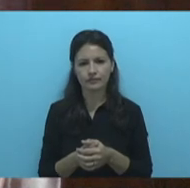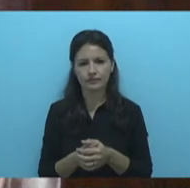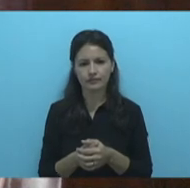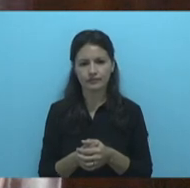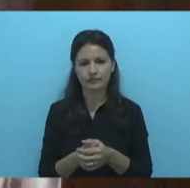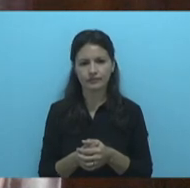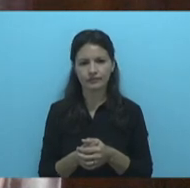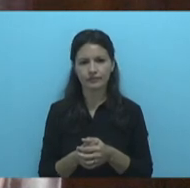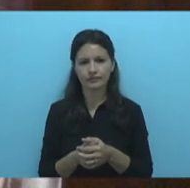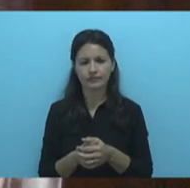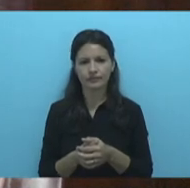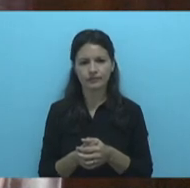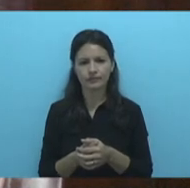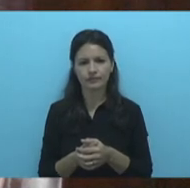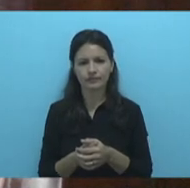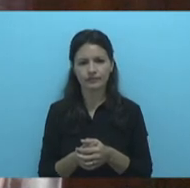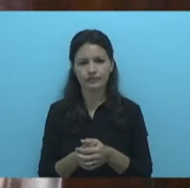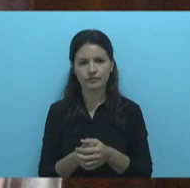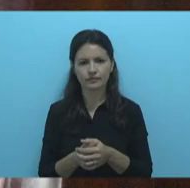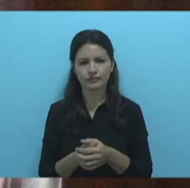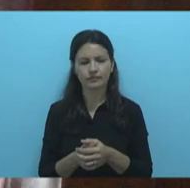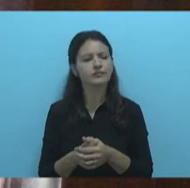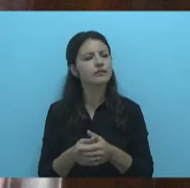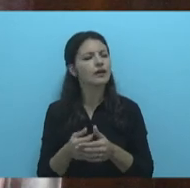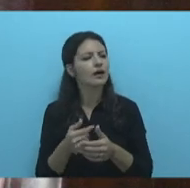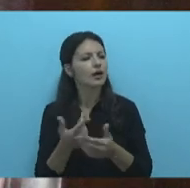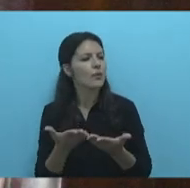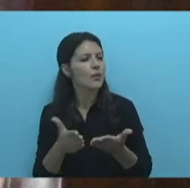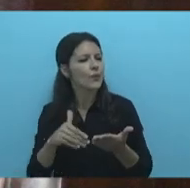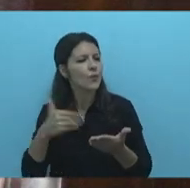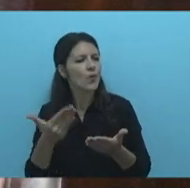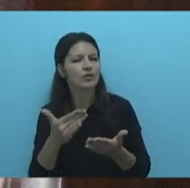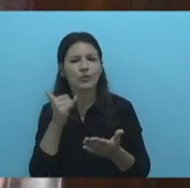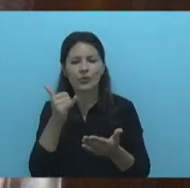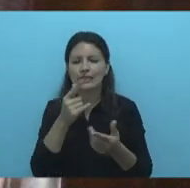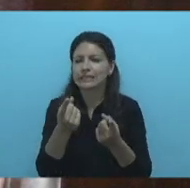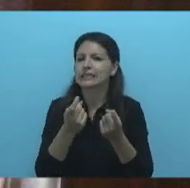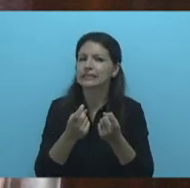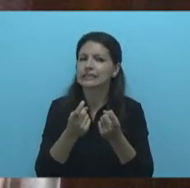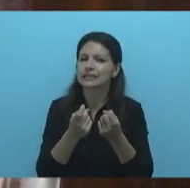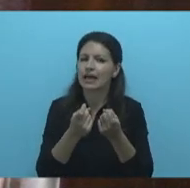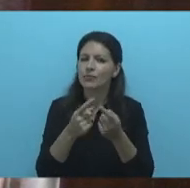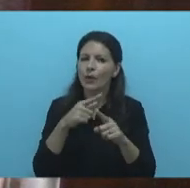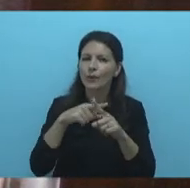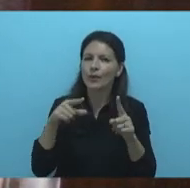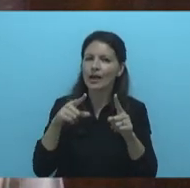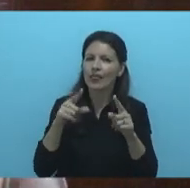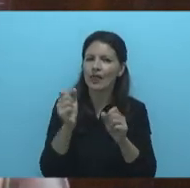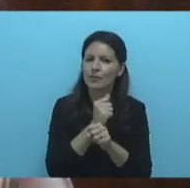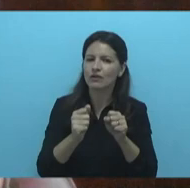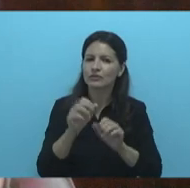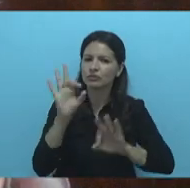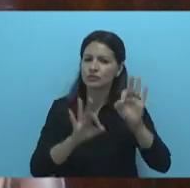traer a este recinto la importancia de que podamos sancionar, volver a darle media sanción al proyecto de ley